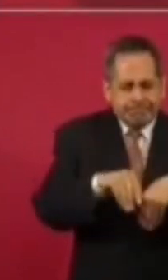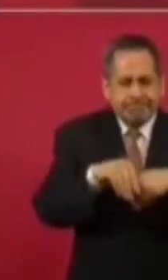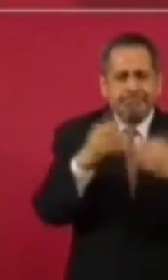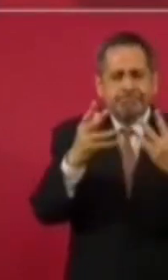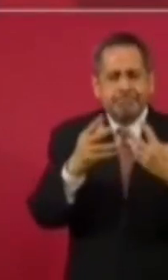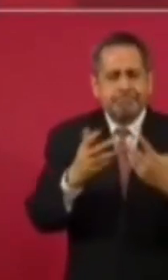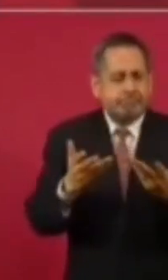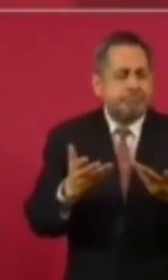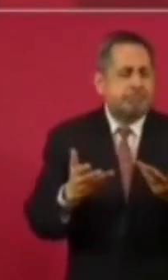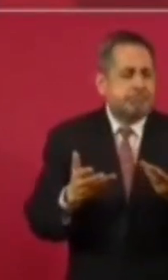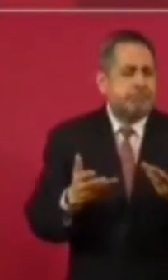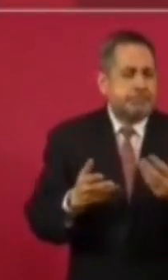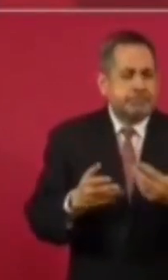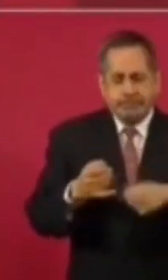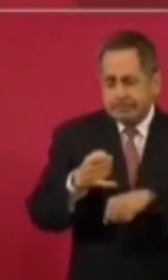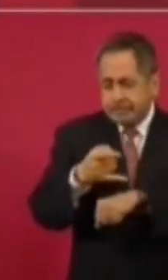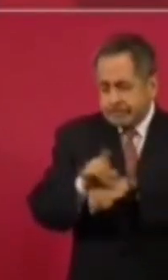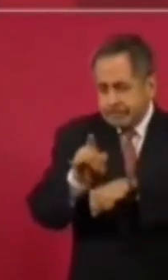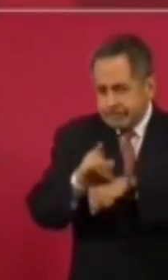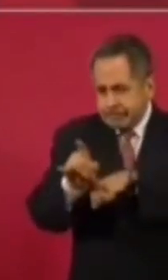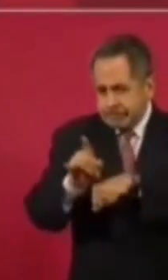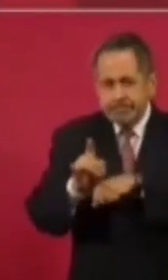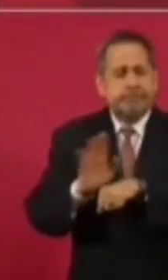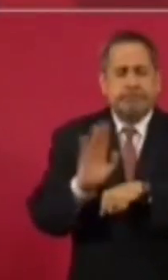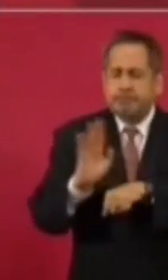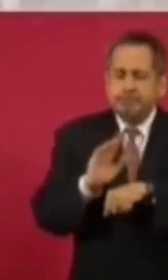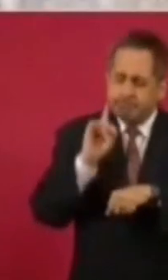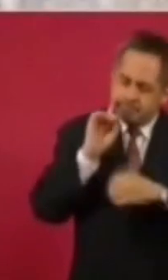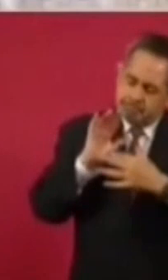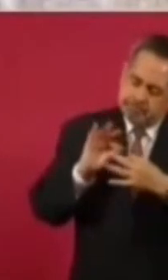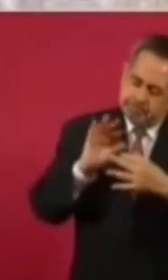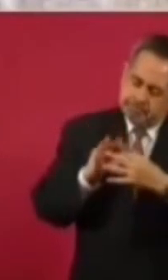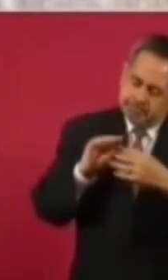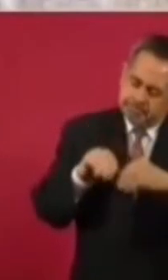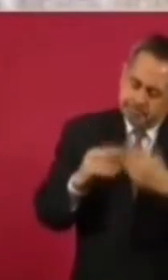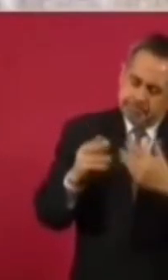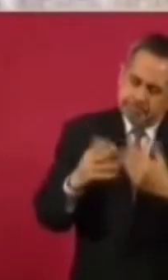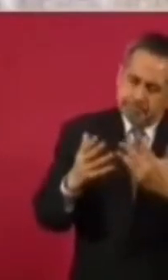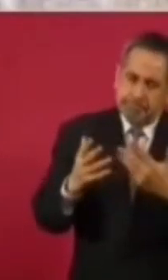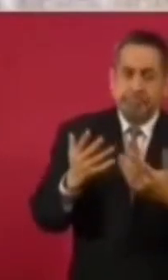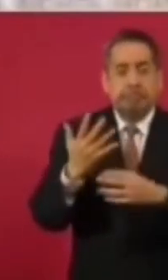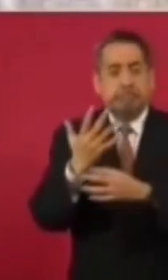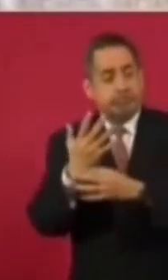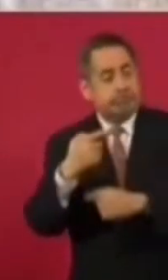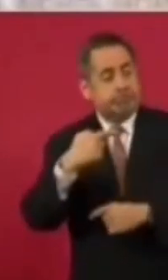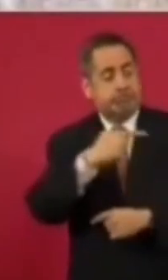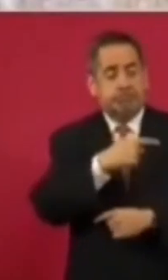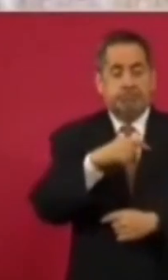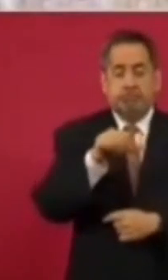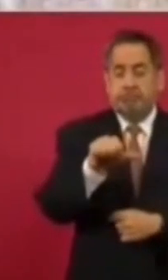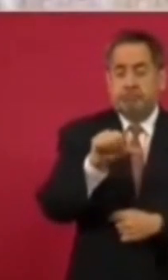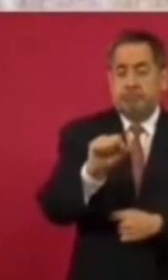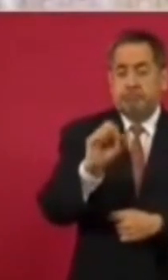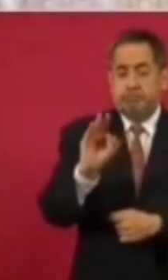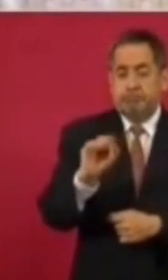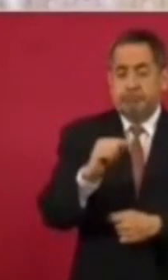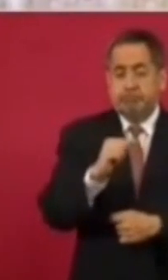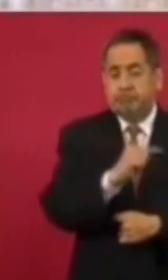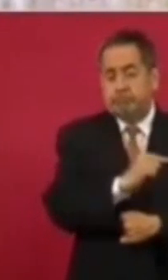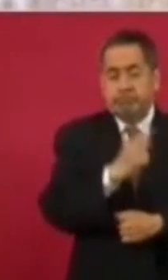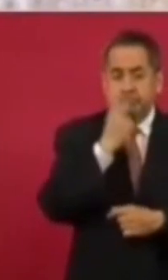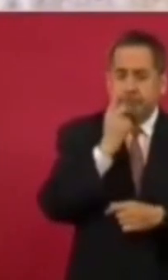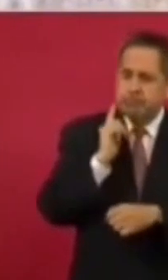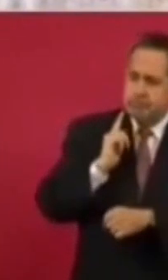que destacan las señaladas en los proyectos insignia del presidente, así como el aeropuerto Felipe Ángeles, donde la